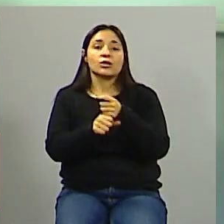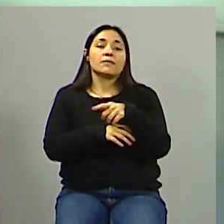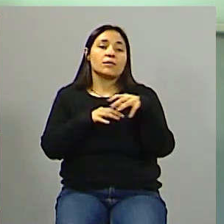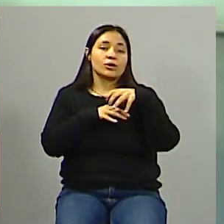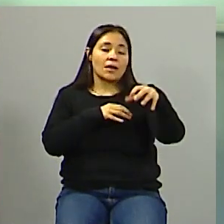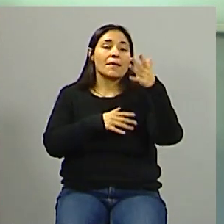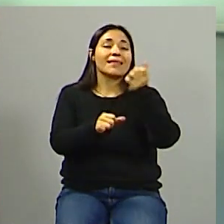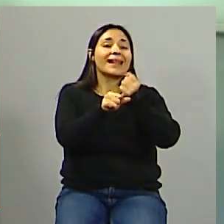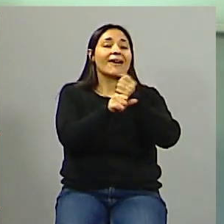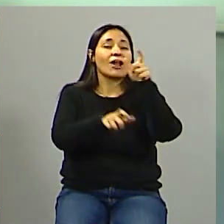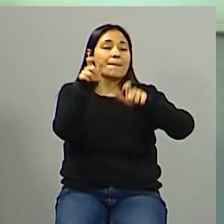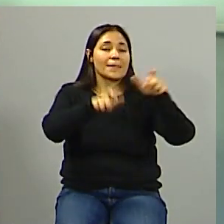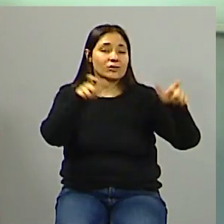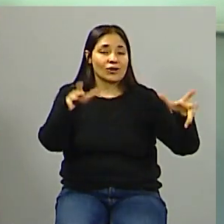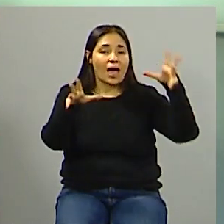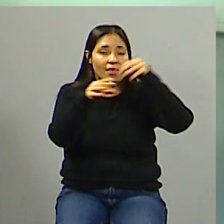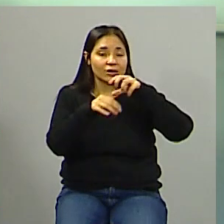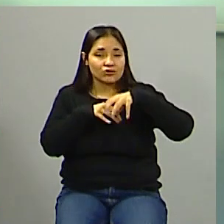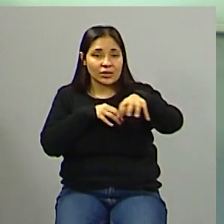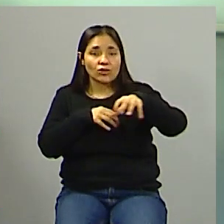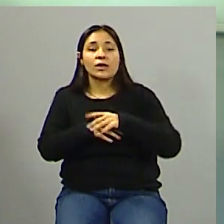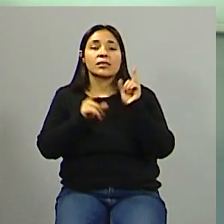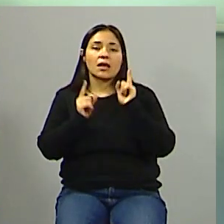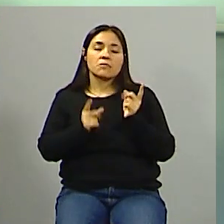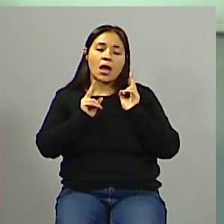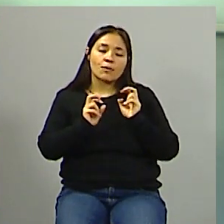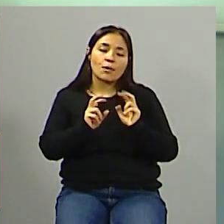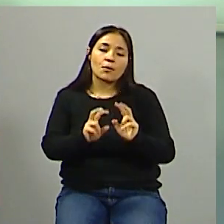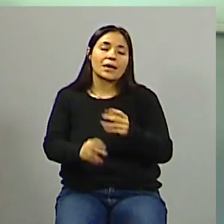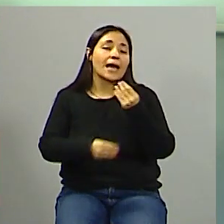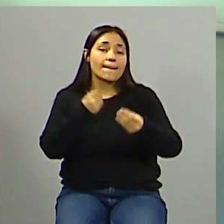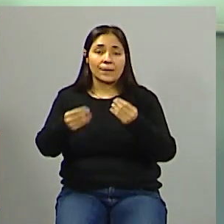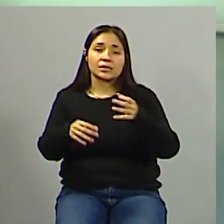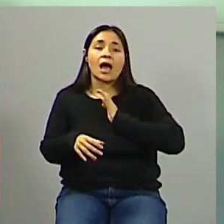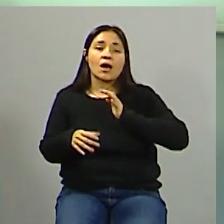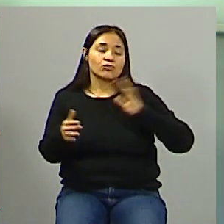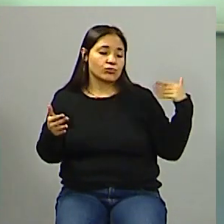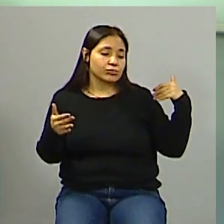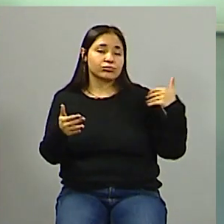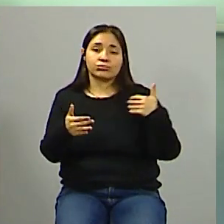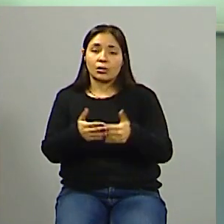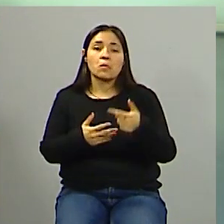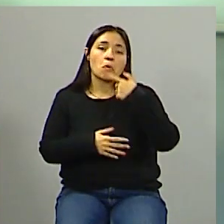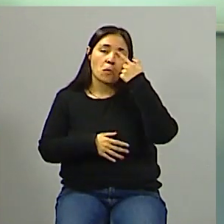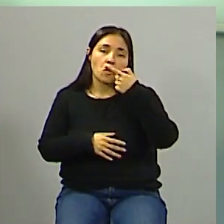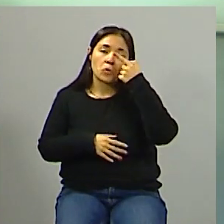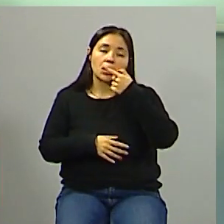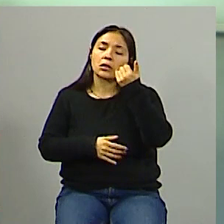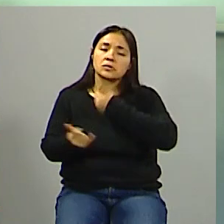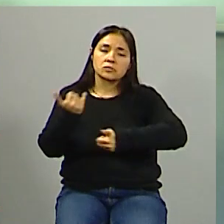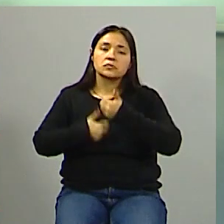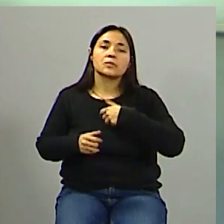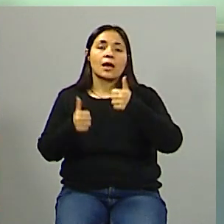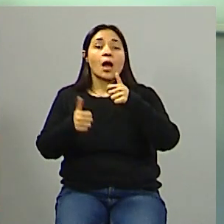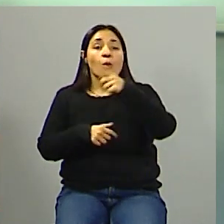pero también haciendo un balance, ¿no?, de lo que sucede o lo que viene sucediendo en los últimos años. Fue realmente muy interesante la charla.